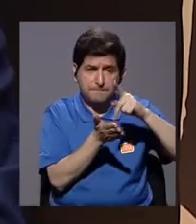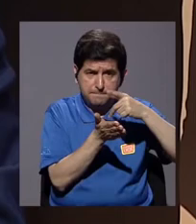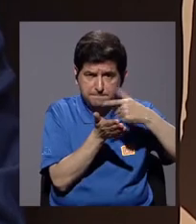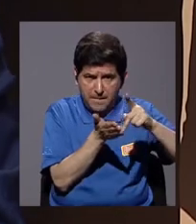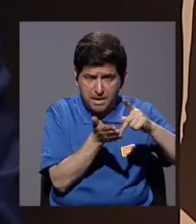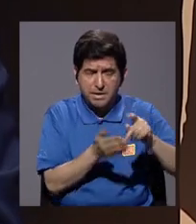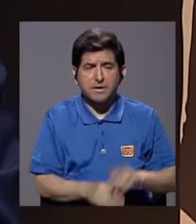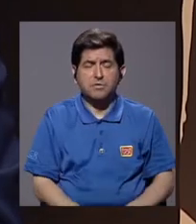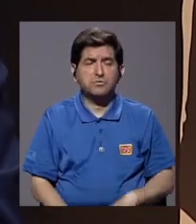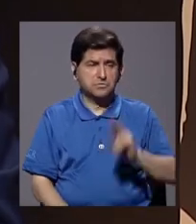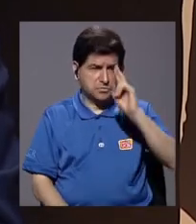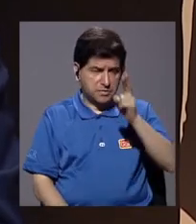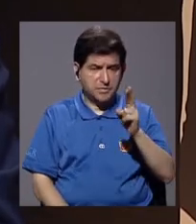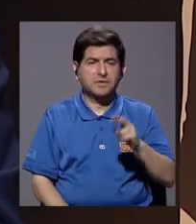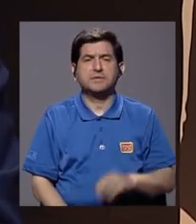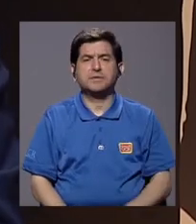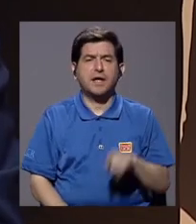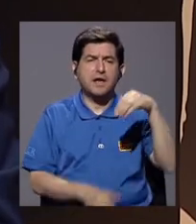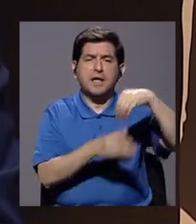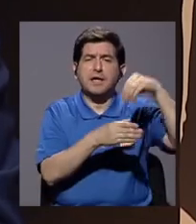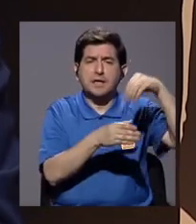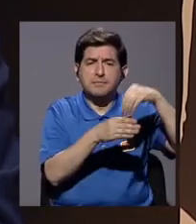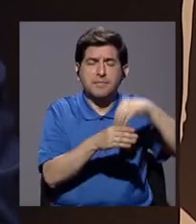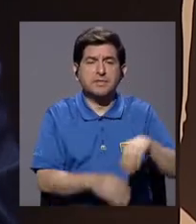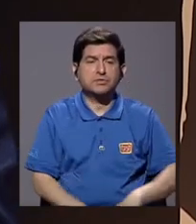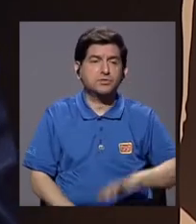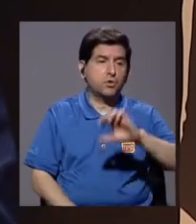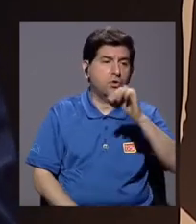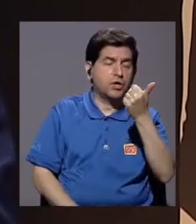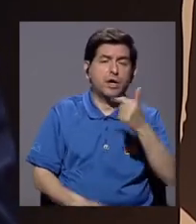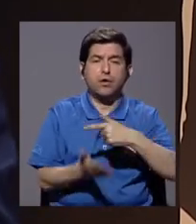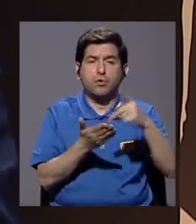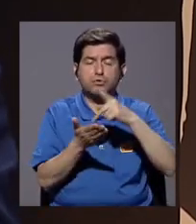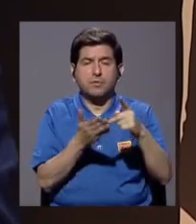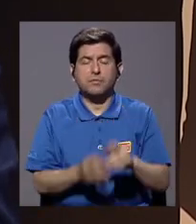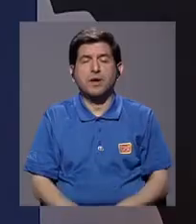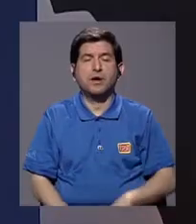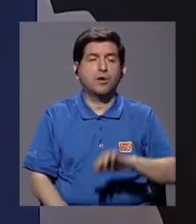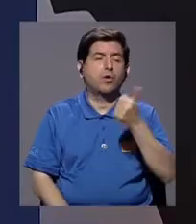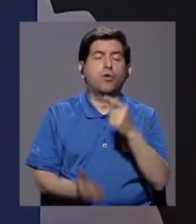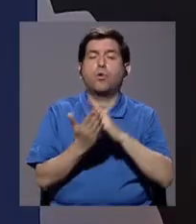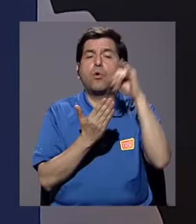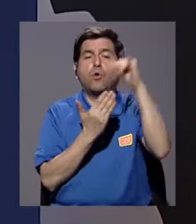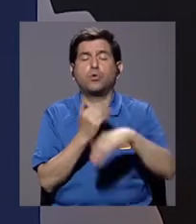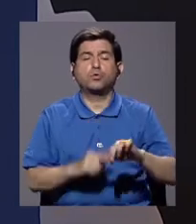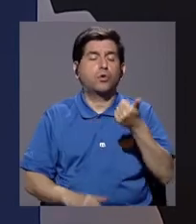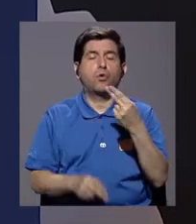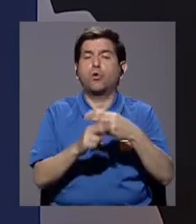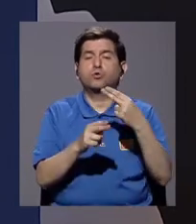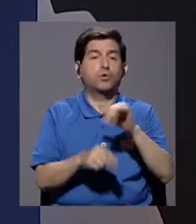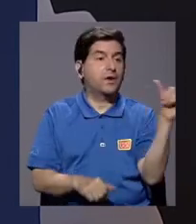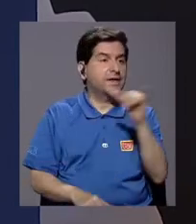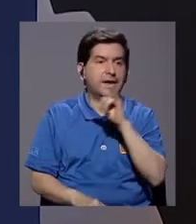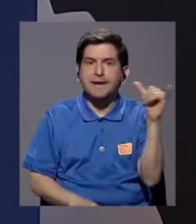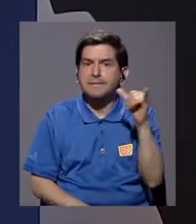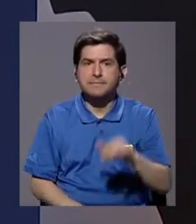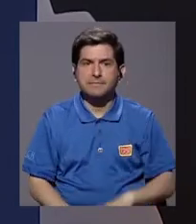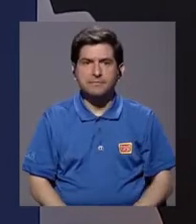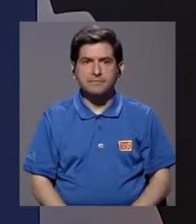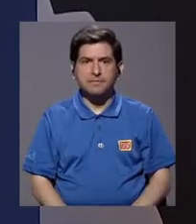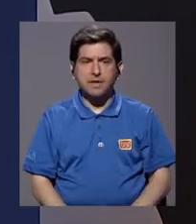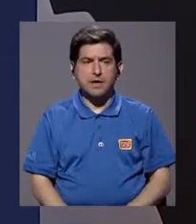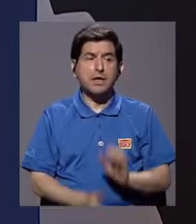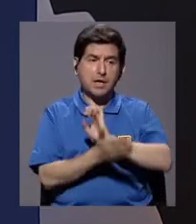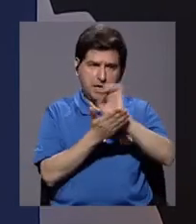tarifas donde le reconocemos una inversión y en otra tarifa venían con otro proyecto, con otro nombre, siendo el mismo, y